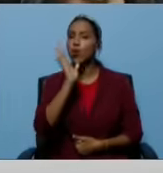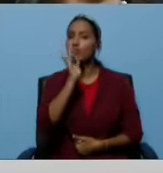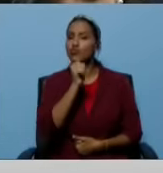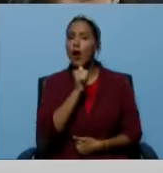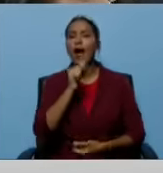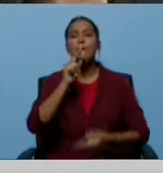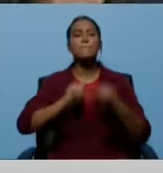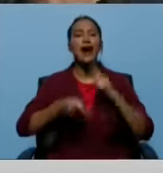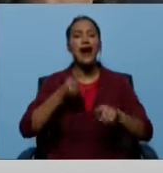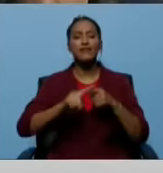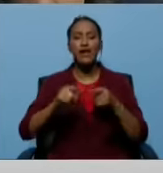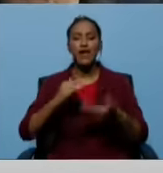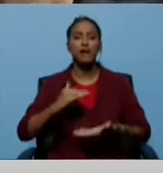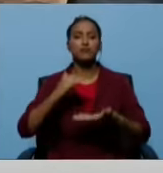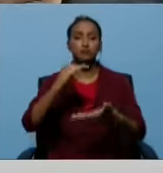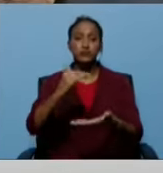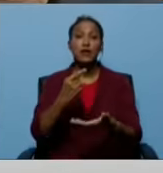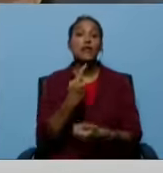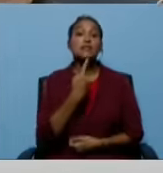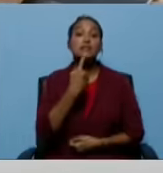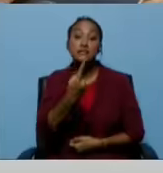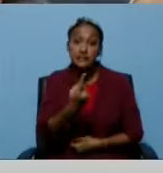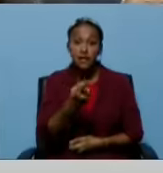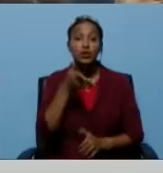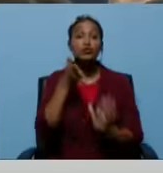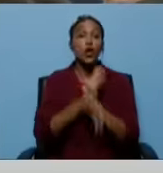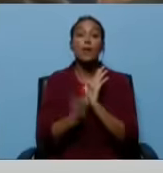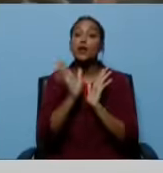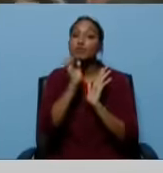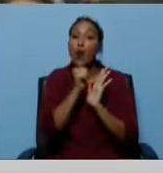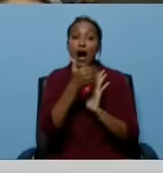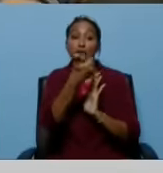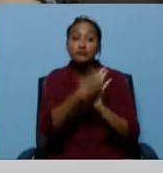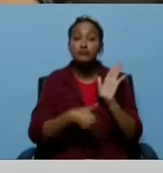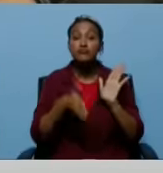argumentando que no poseen ningún tipo de documentación